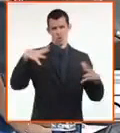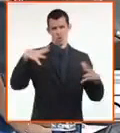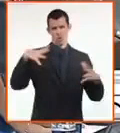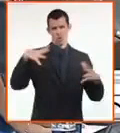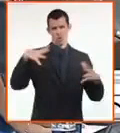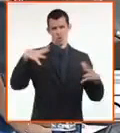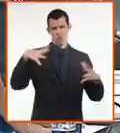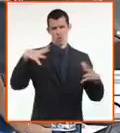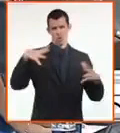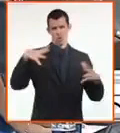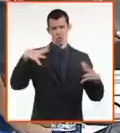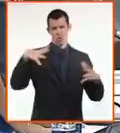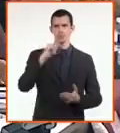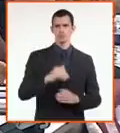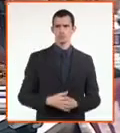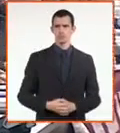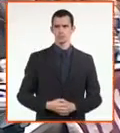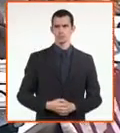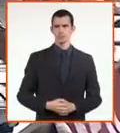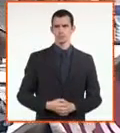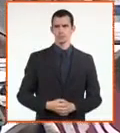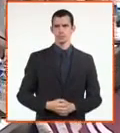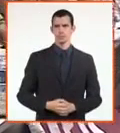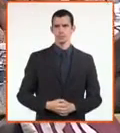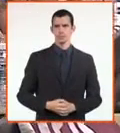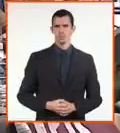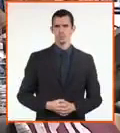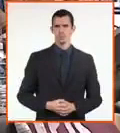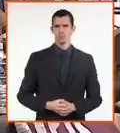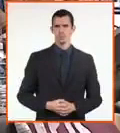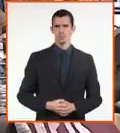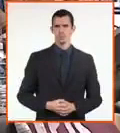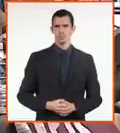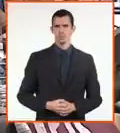Elegir un proyecto de felicidad que se levante como apuesta de un